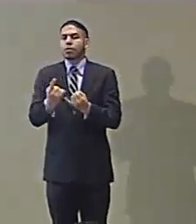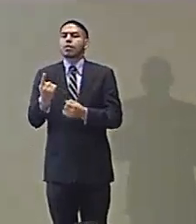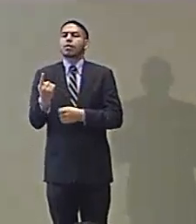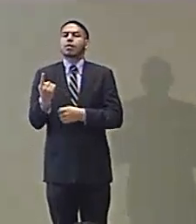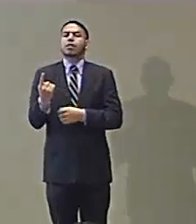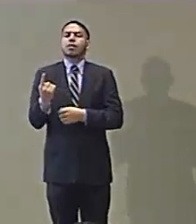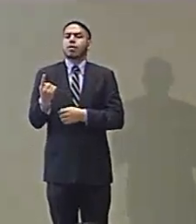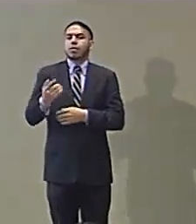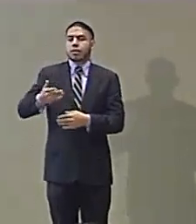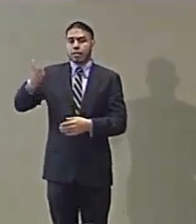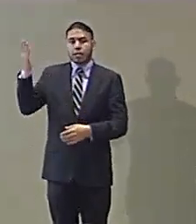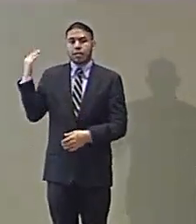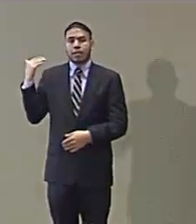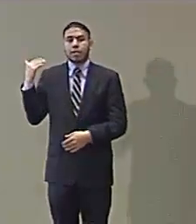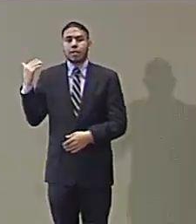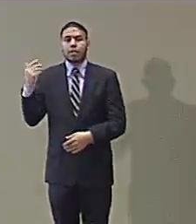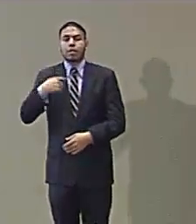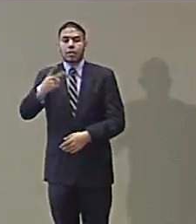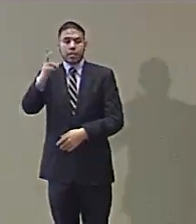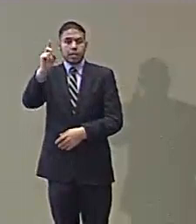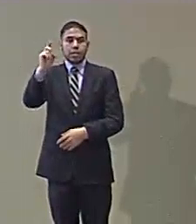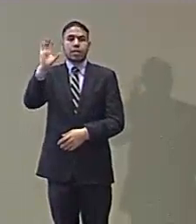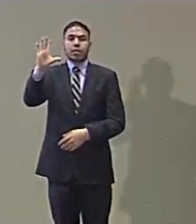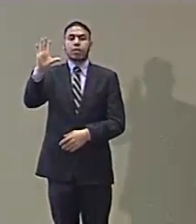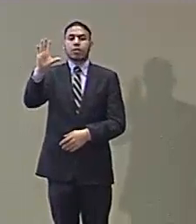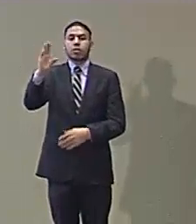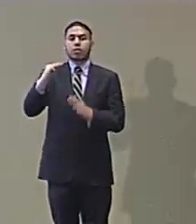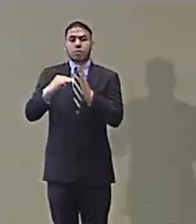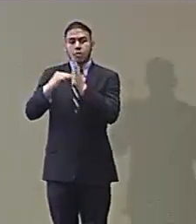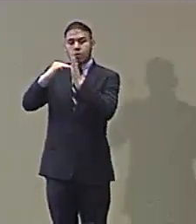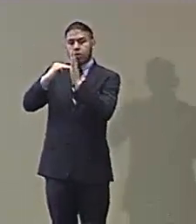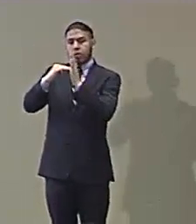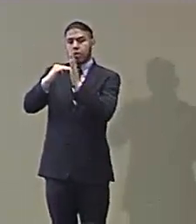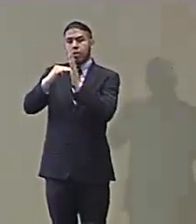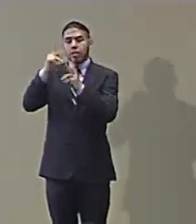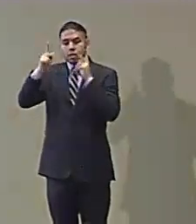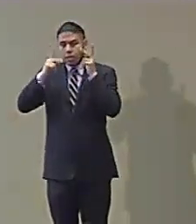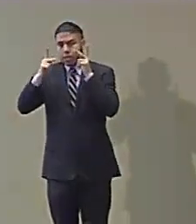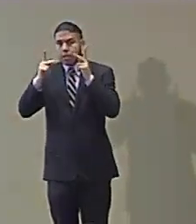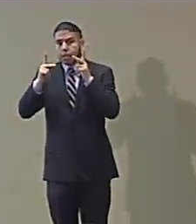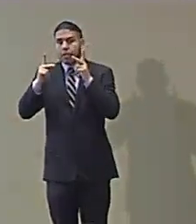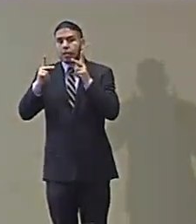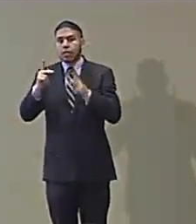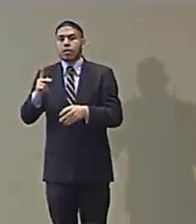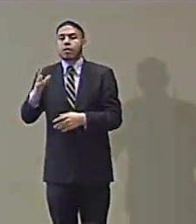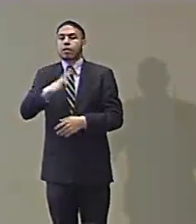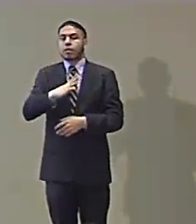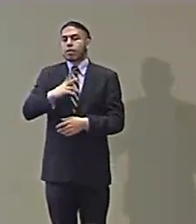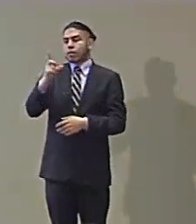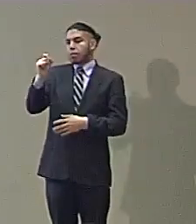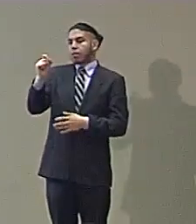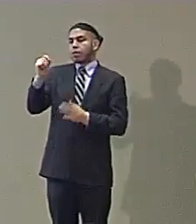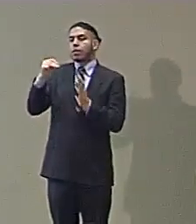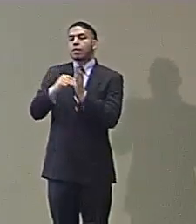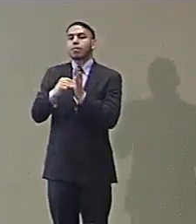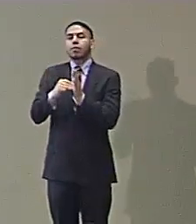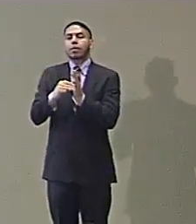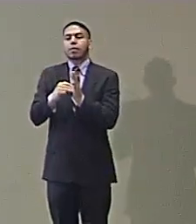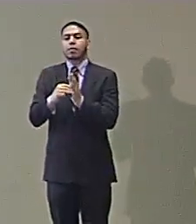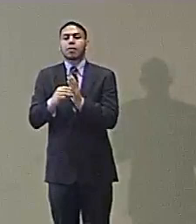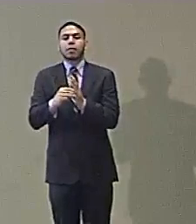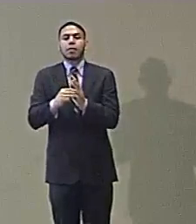año pasado fueron 35 millones de visitantes y que estuvimos cerca de los 20 mil millones de